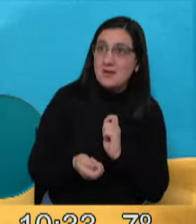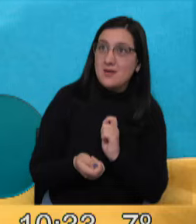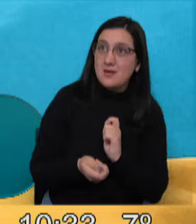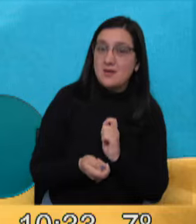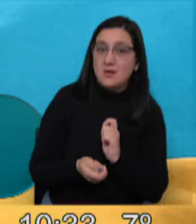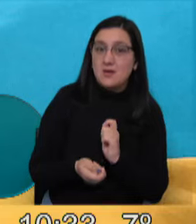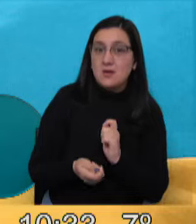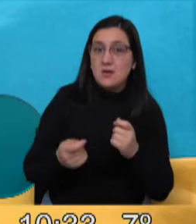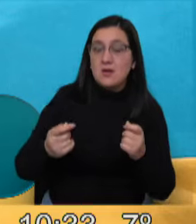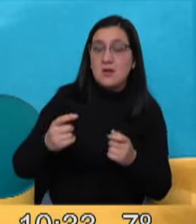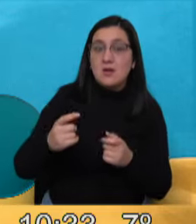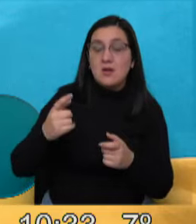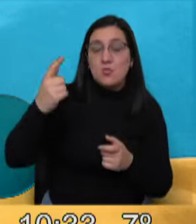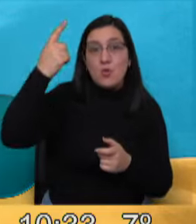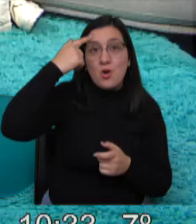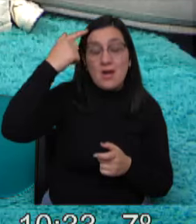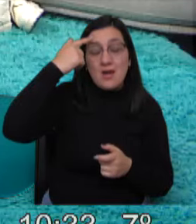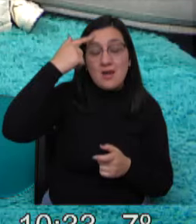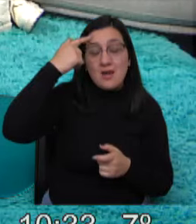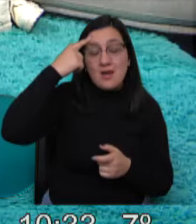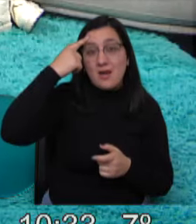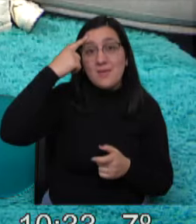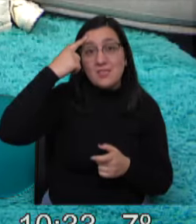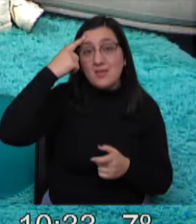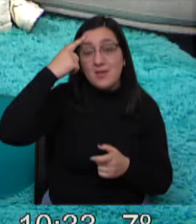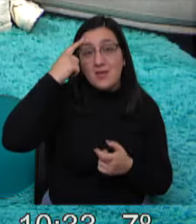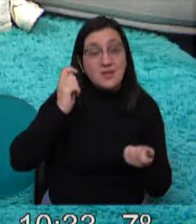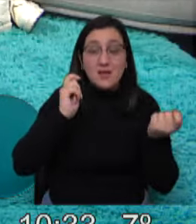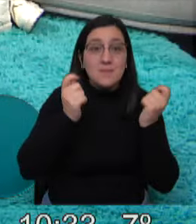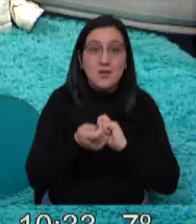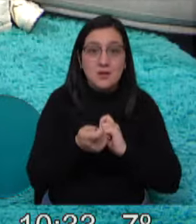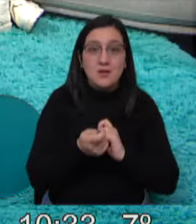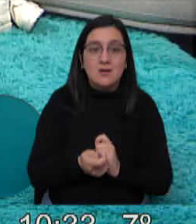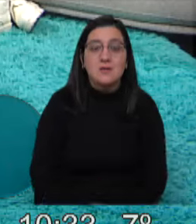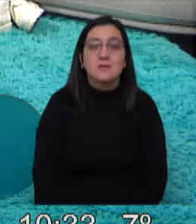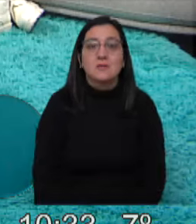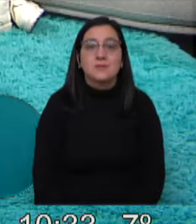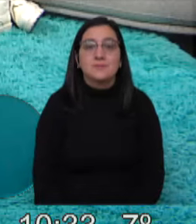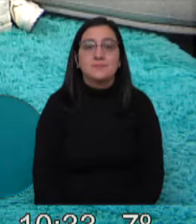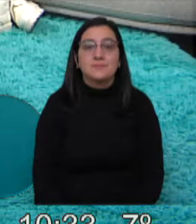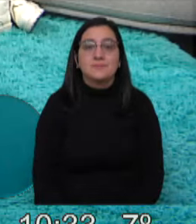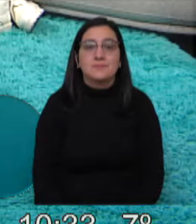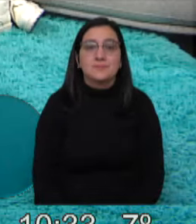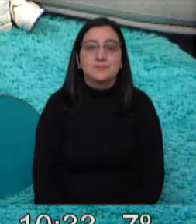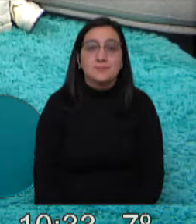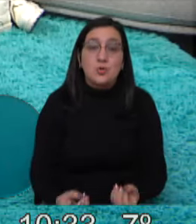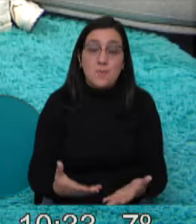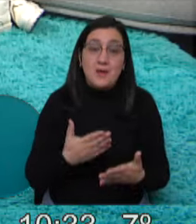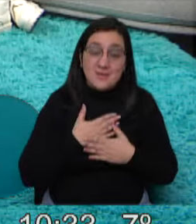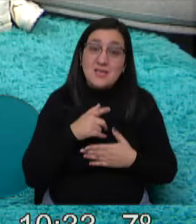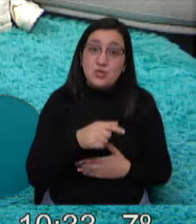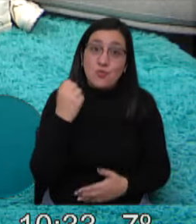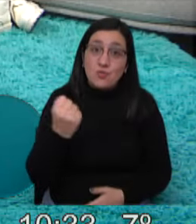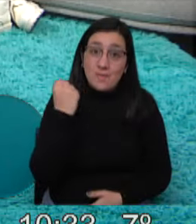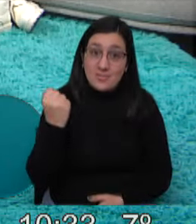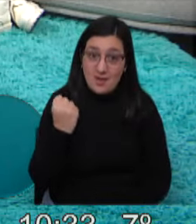acuerdan que dije? Invertir acá en la salud educacional, en la educación y en el cerebro para ganar siempre, bueno, para mí es la clave. Así